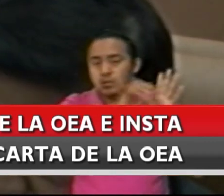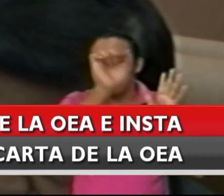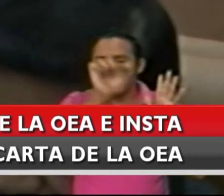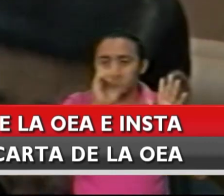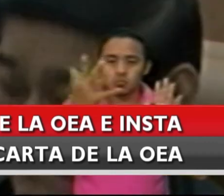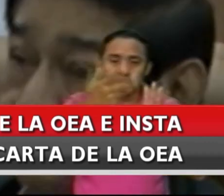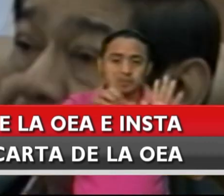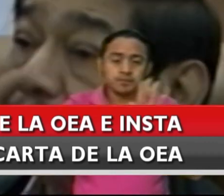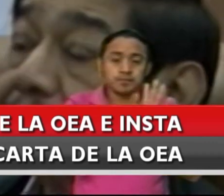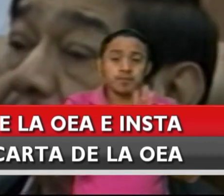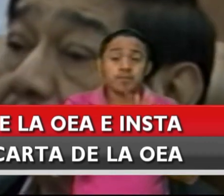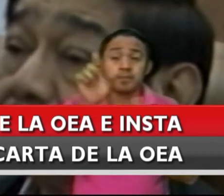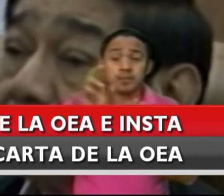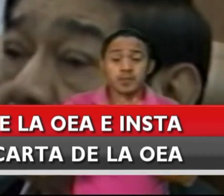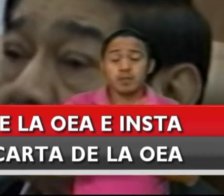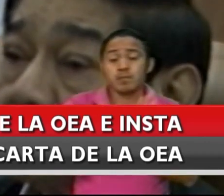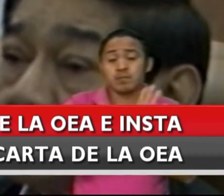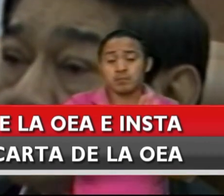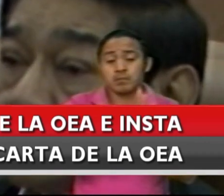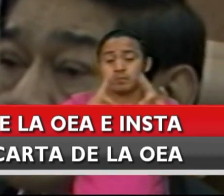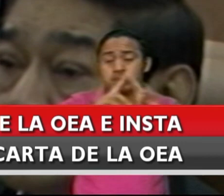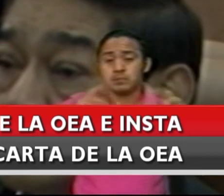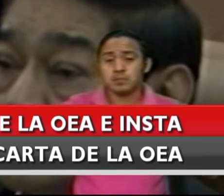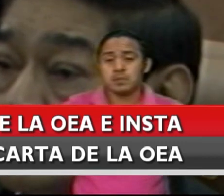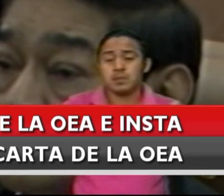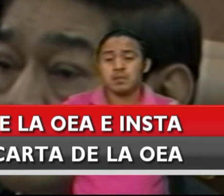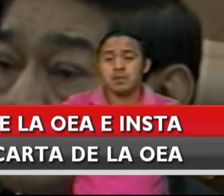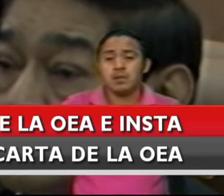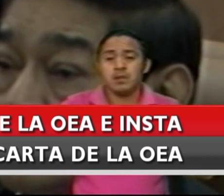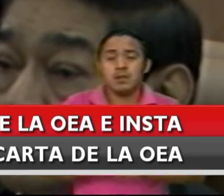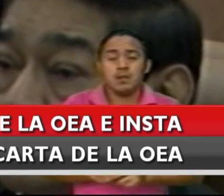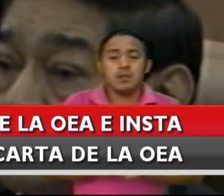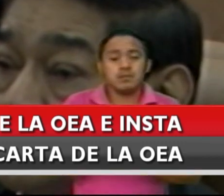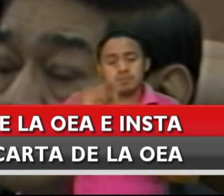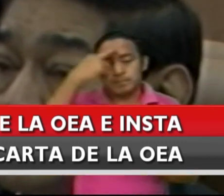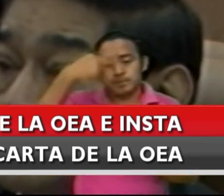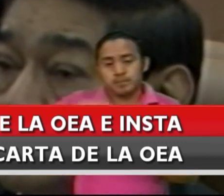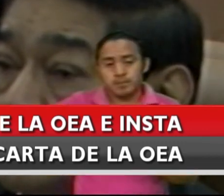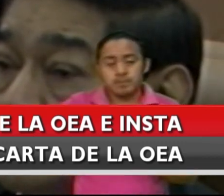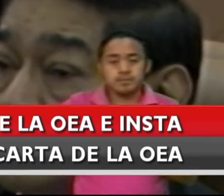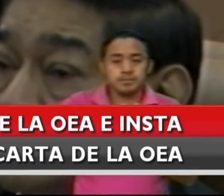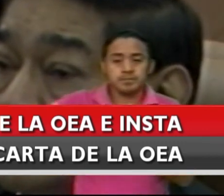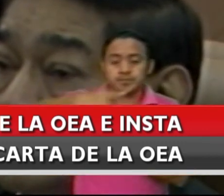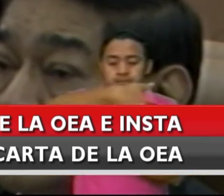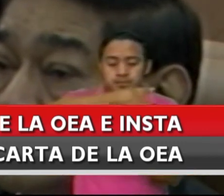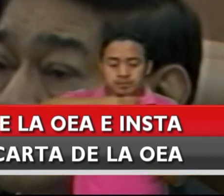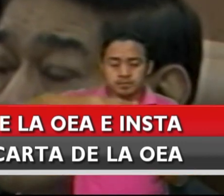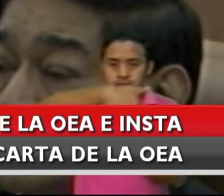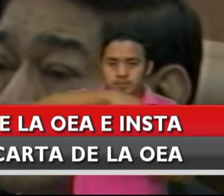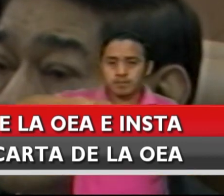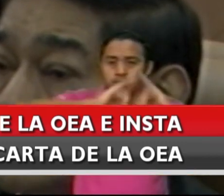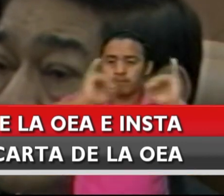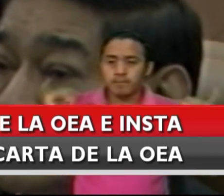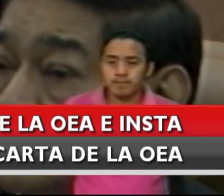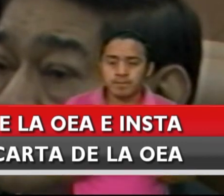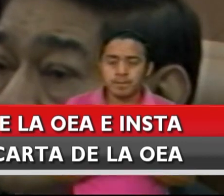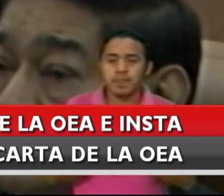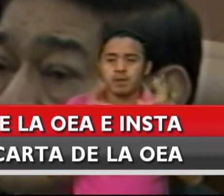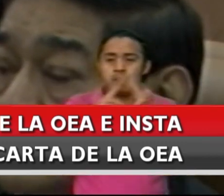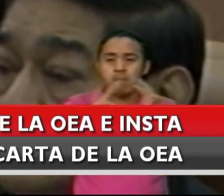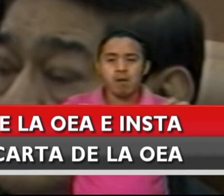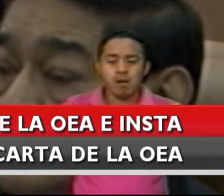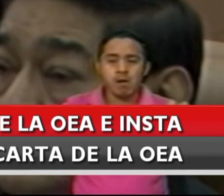leyes, y como representante de la Nación y encargado de dirigir las relaciones internacionales de la